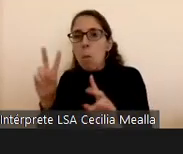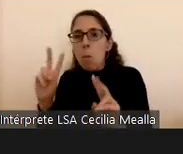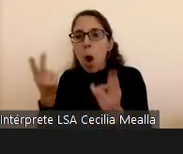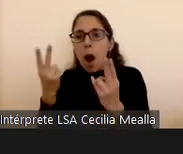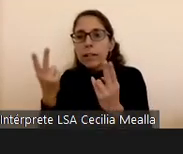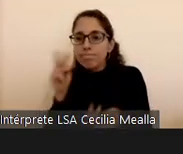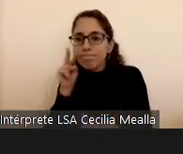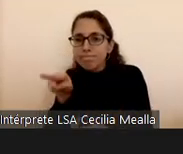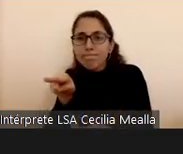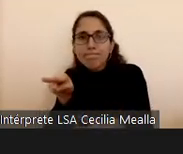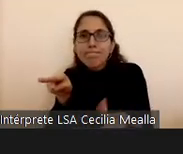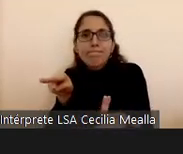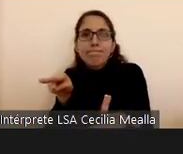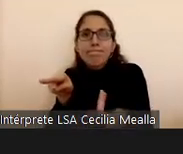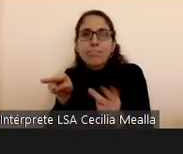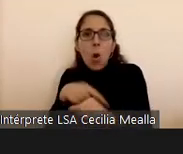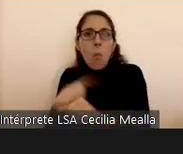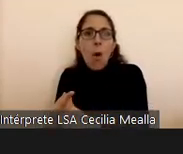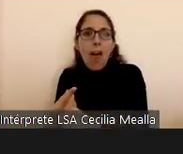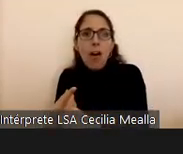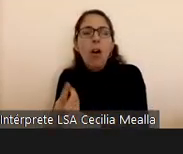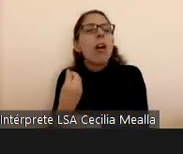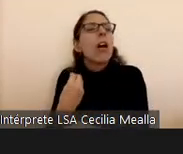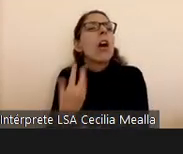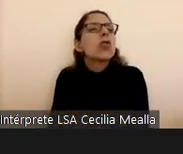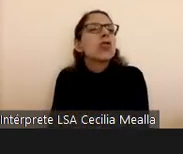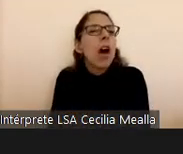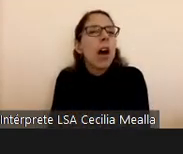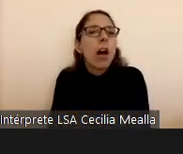A ver si a alguno se le ocurre.